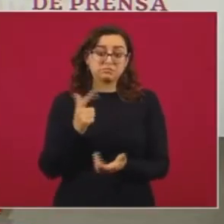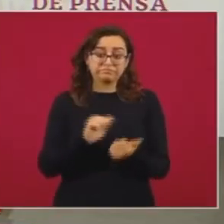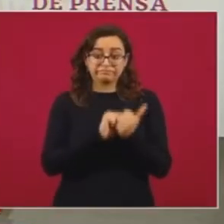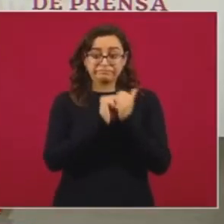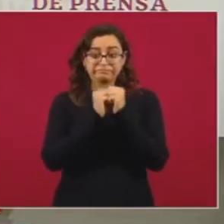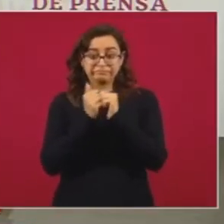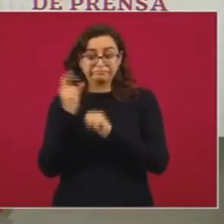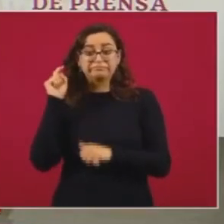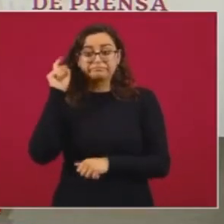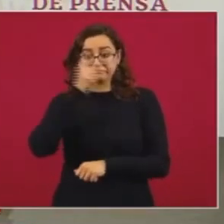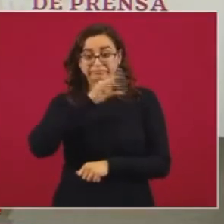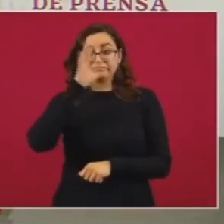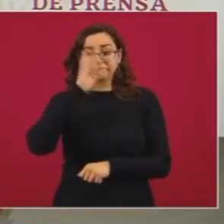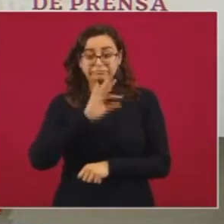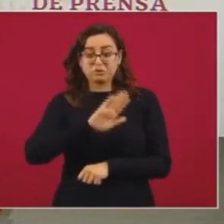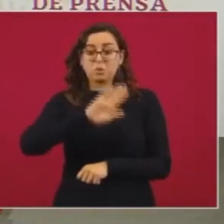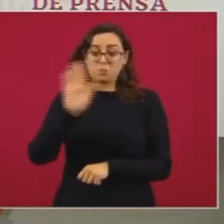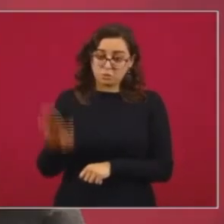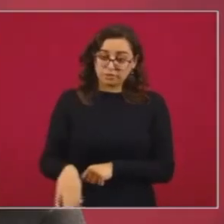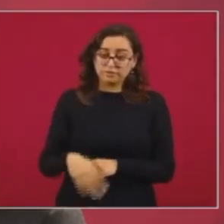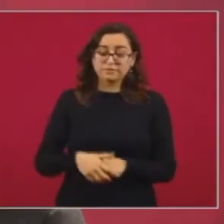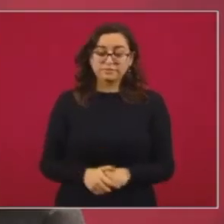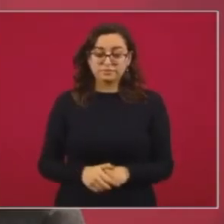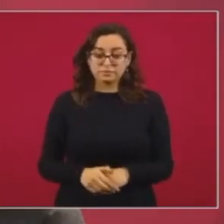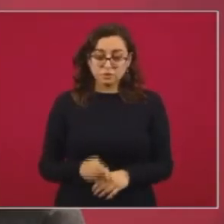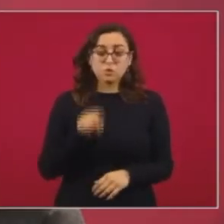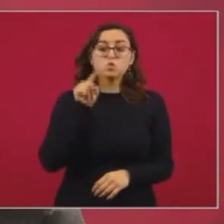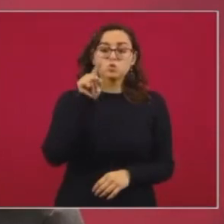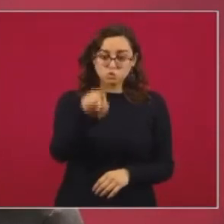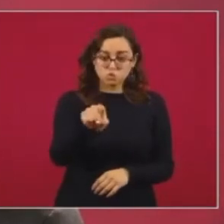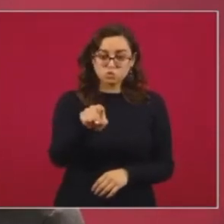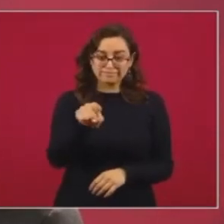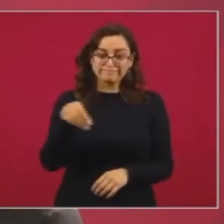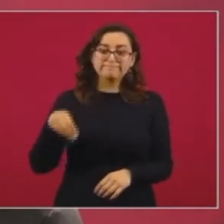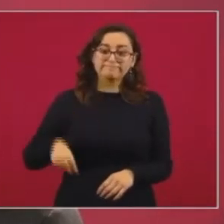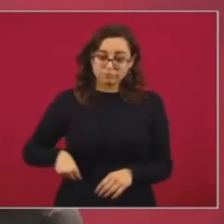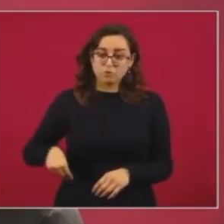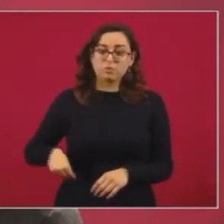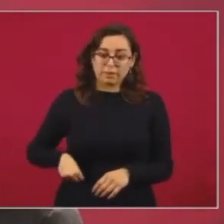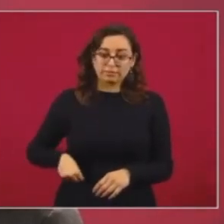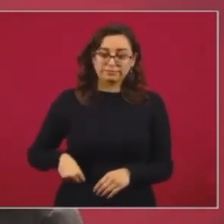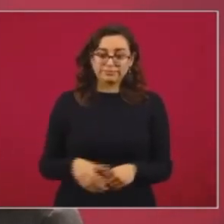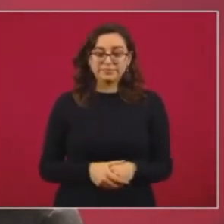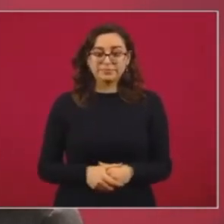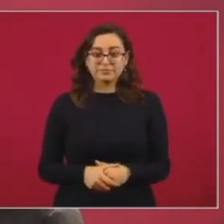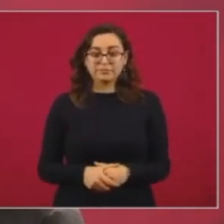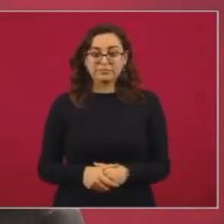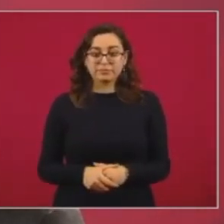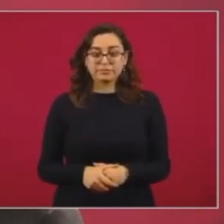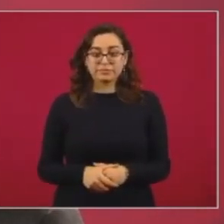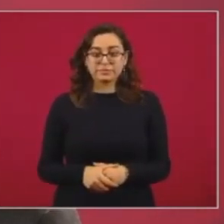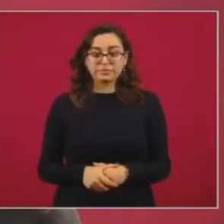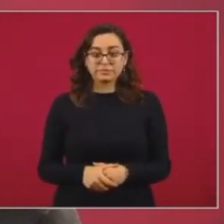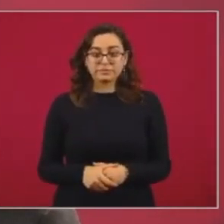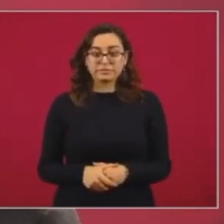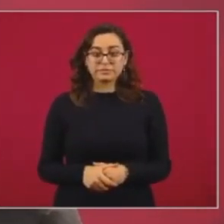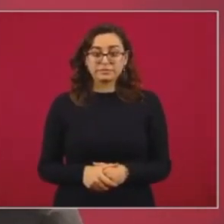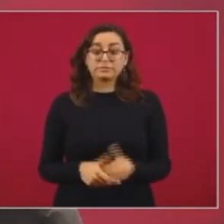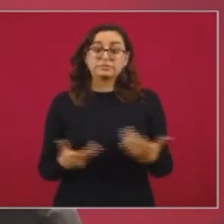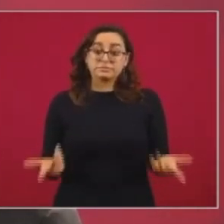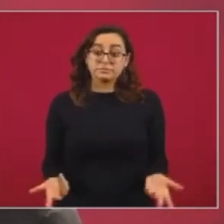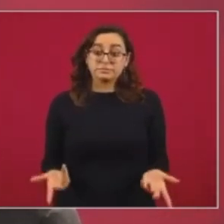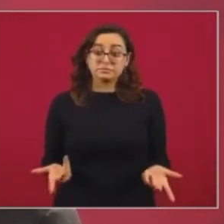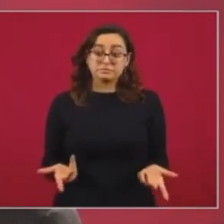complicaron y algunas de ellas murieron. Y usted fue parte del problema. Puede ser que esa cadena